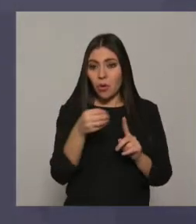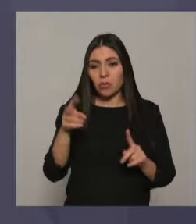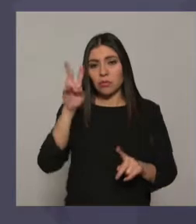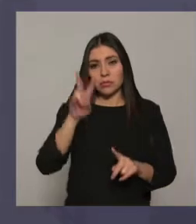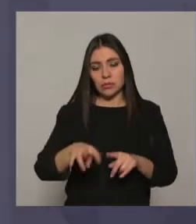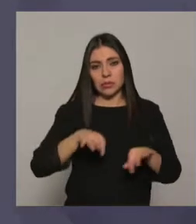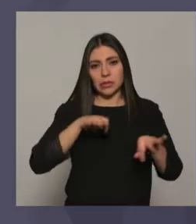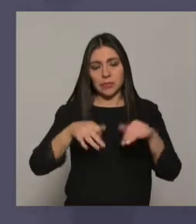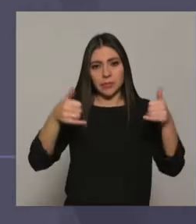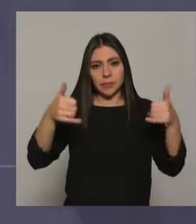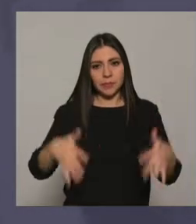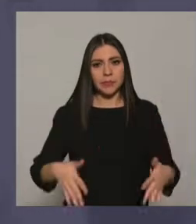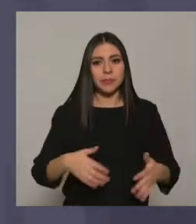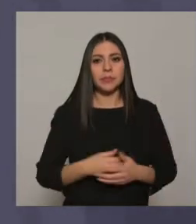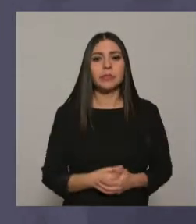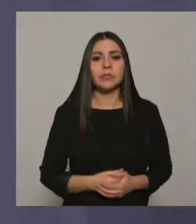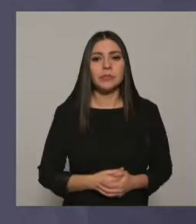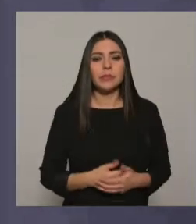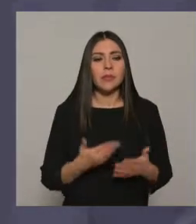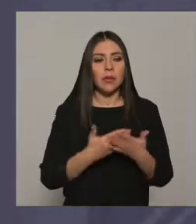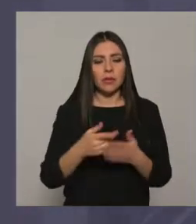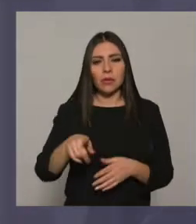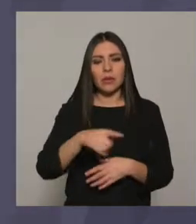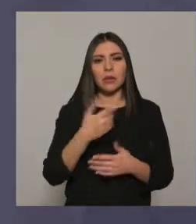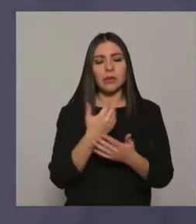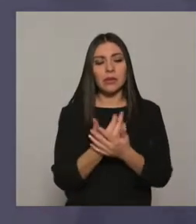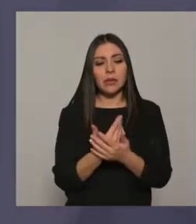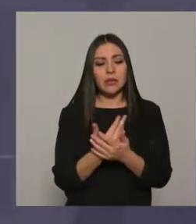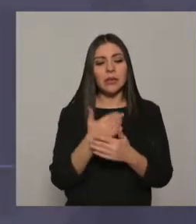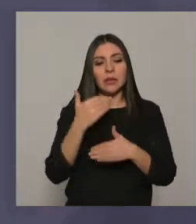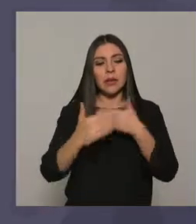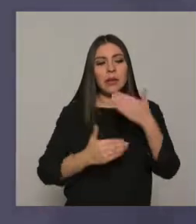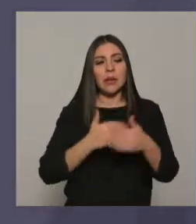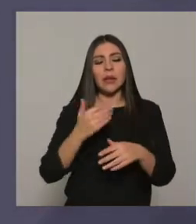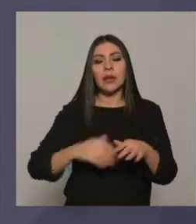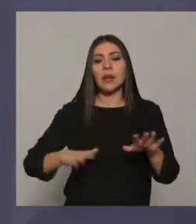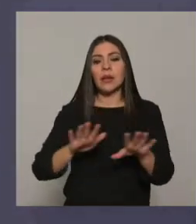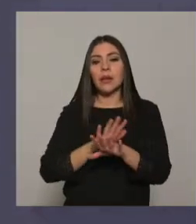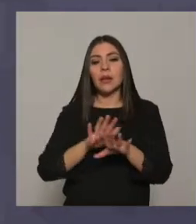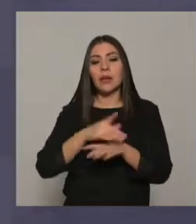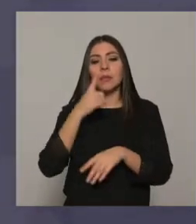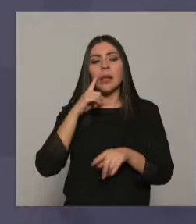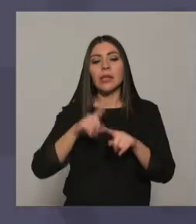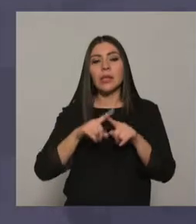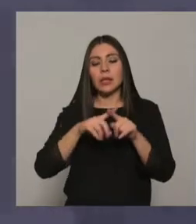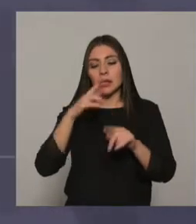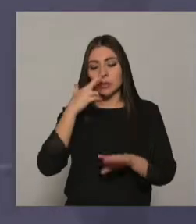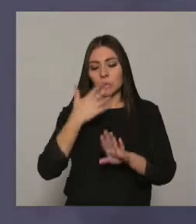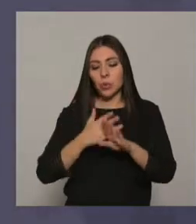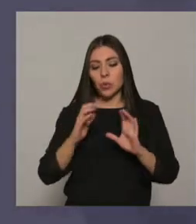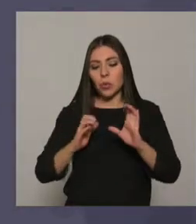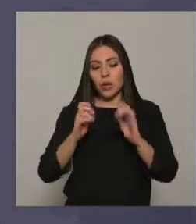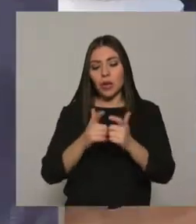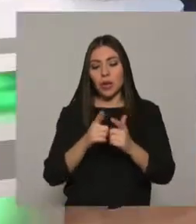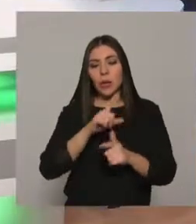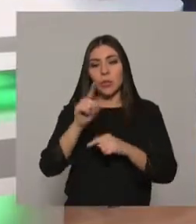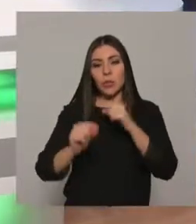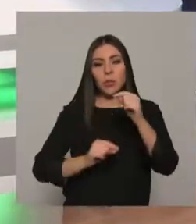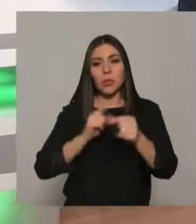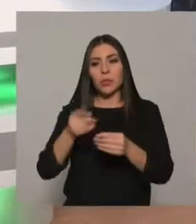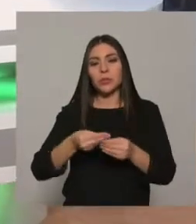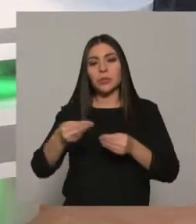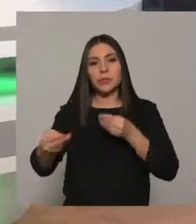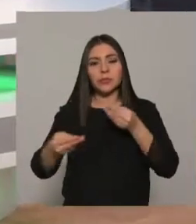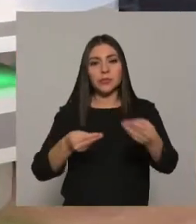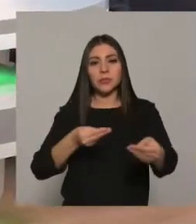el 100% la remodelación y la resguarda de estos libros para que ustedes comiencen a enviarlos. Así es,